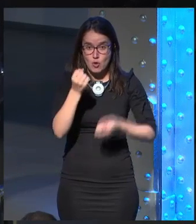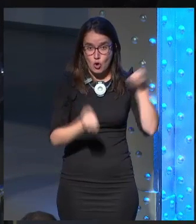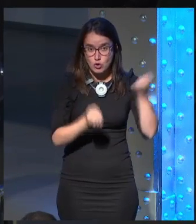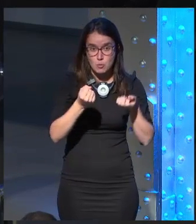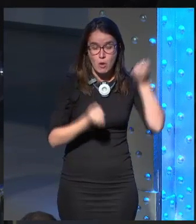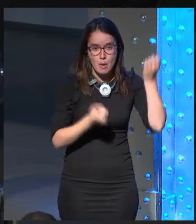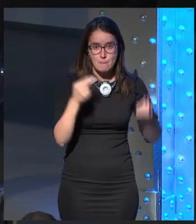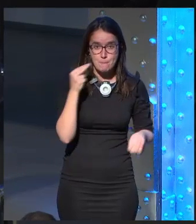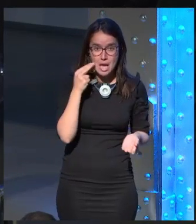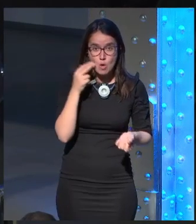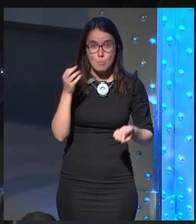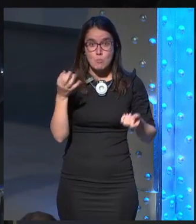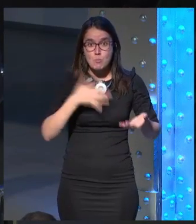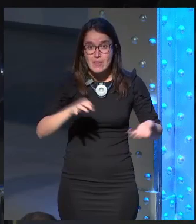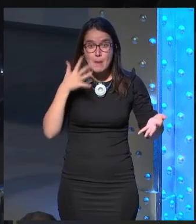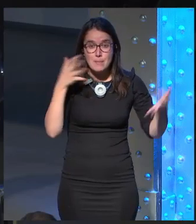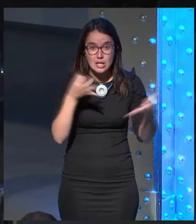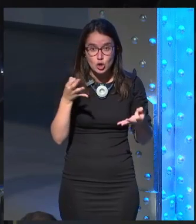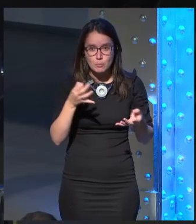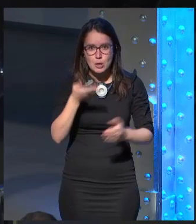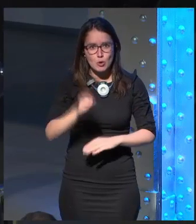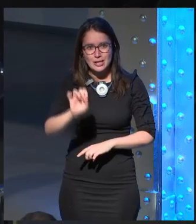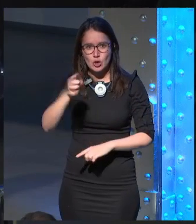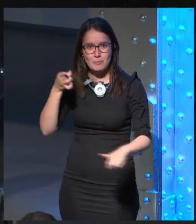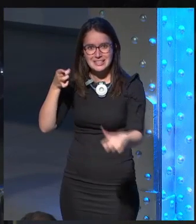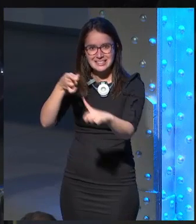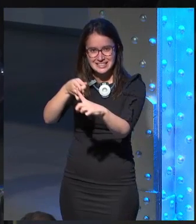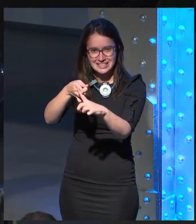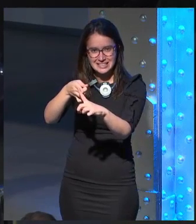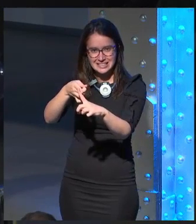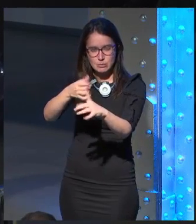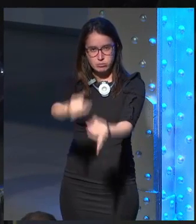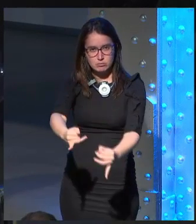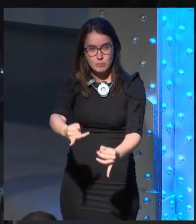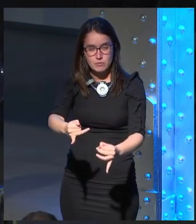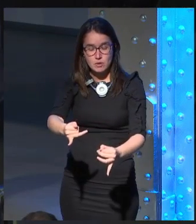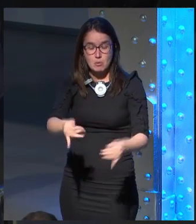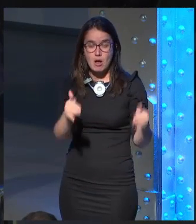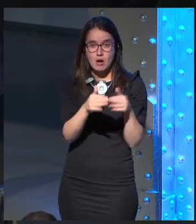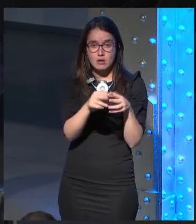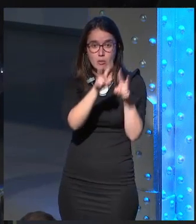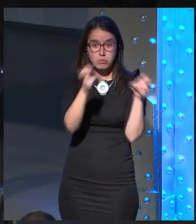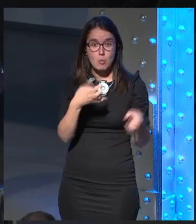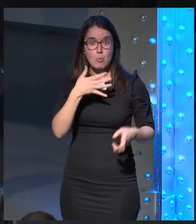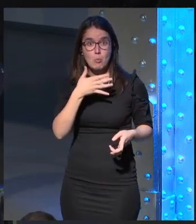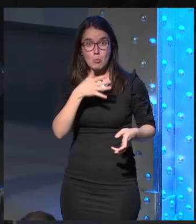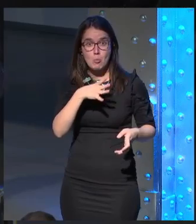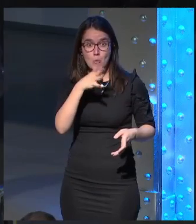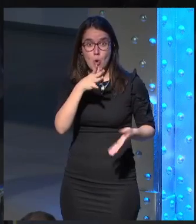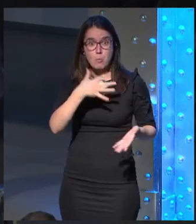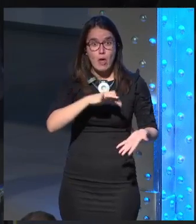conduces, te puede dar miedo, puede ser arriesgado, pero lo importante es llegar a tu destino Es más importante que quedarte en casa porque corres riesgos.